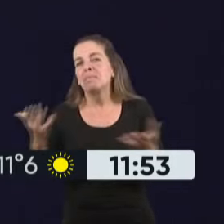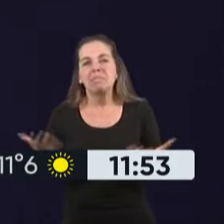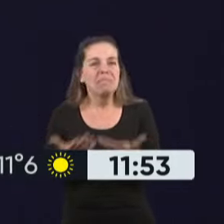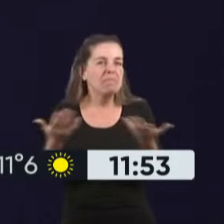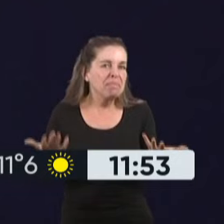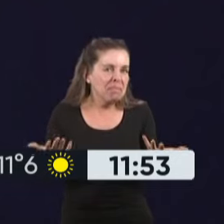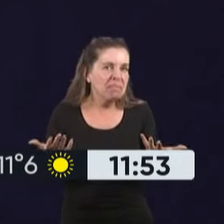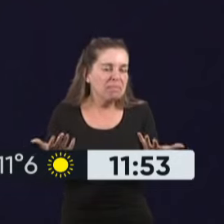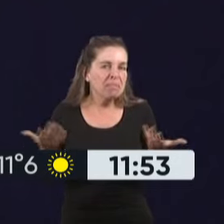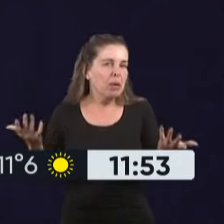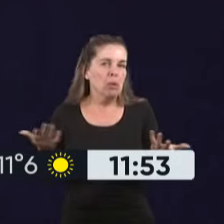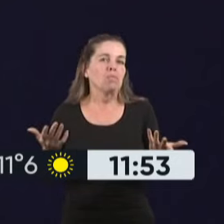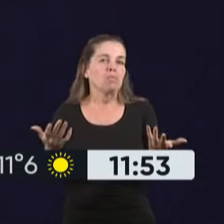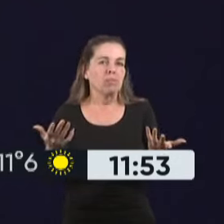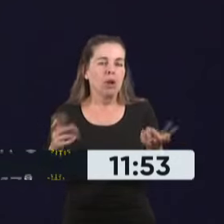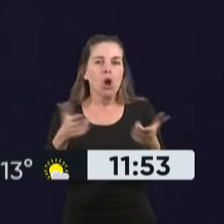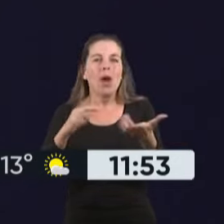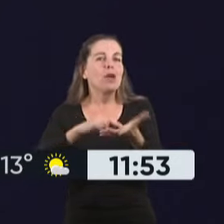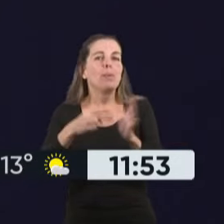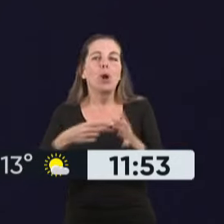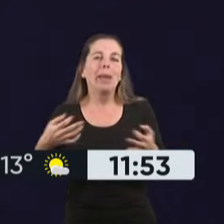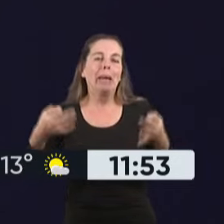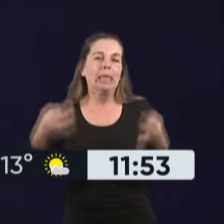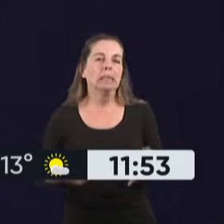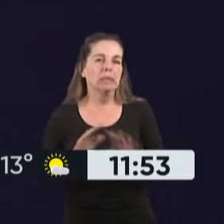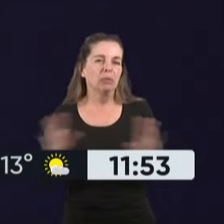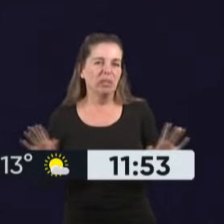astronómica la distancia ideológica, pero digo, con cualquiera que uno pueda tener una distancia